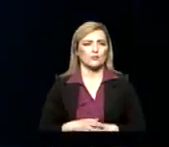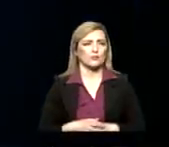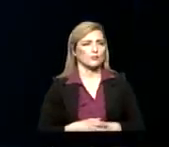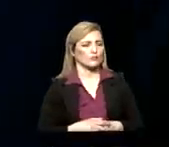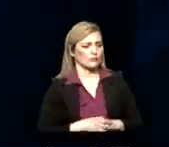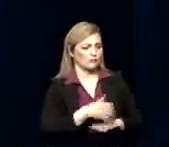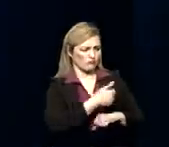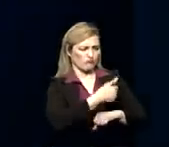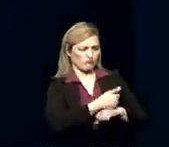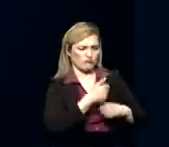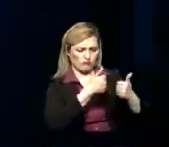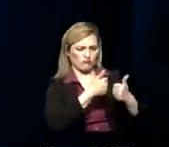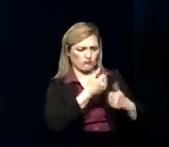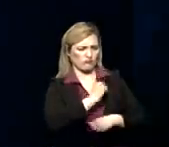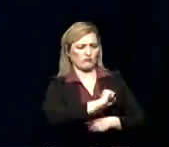Recibido. Proceda